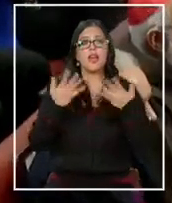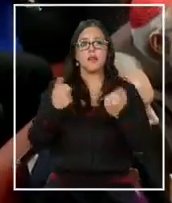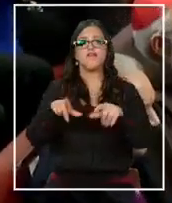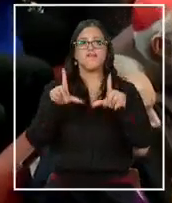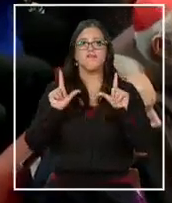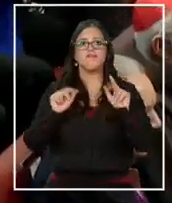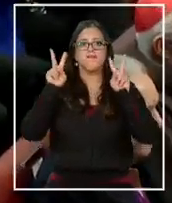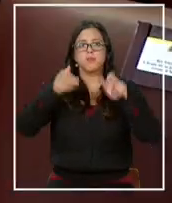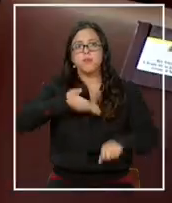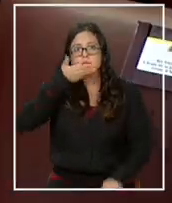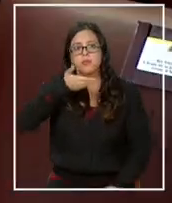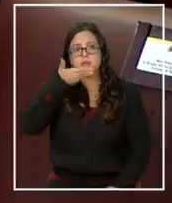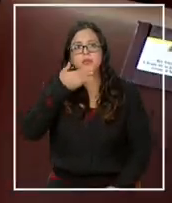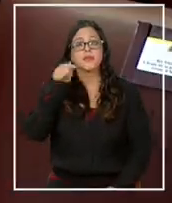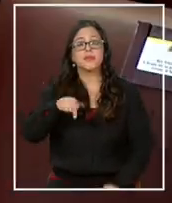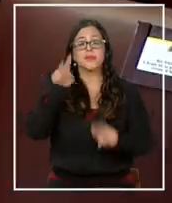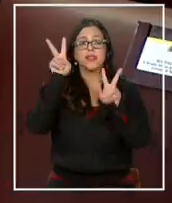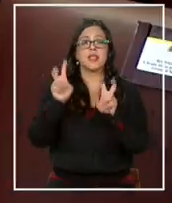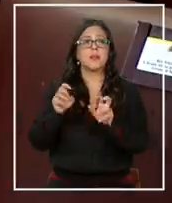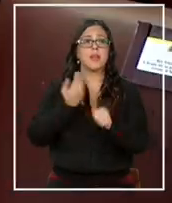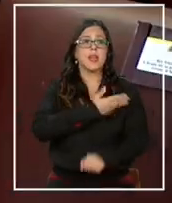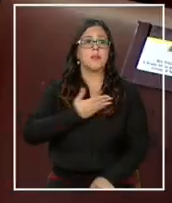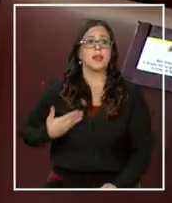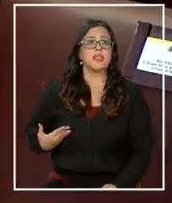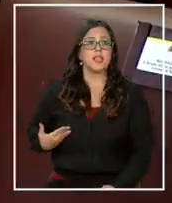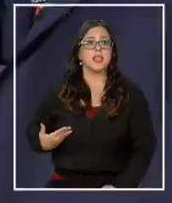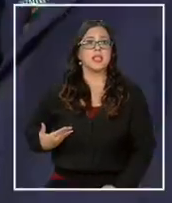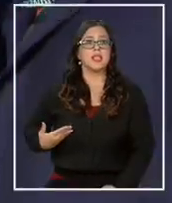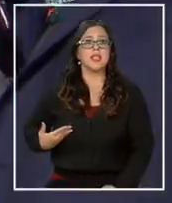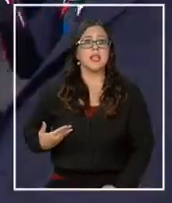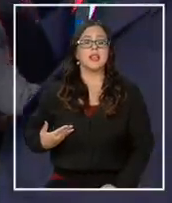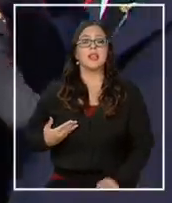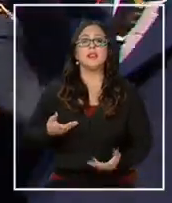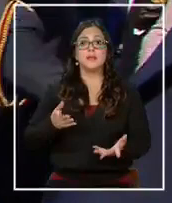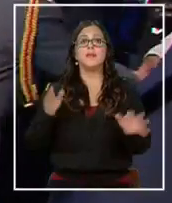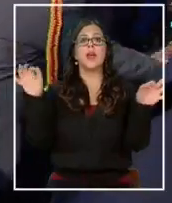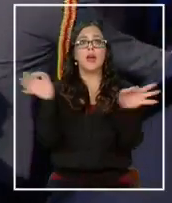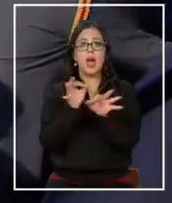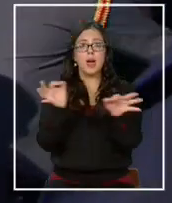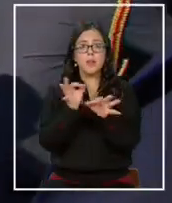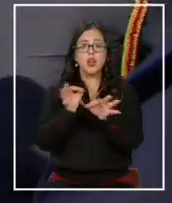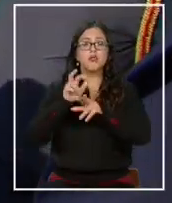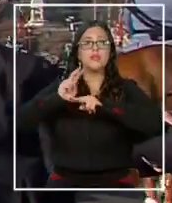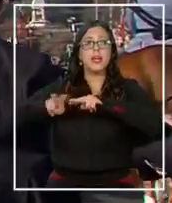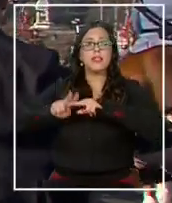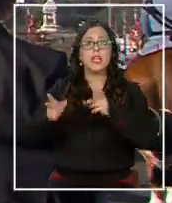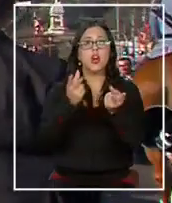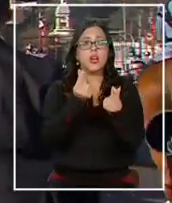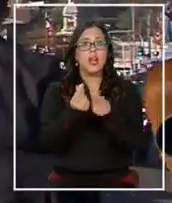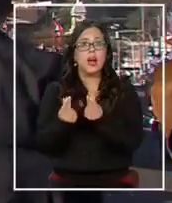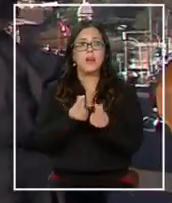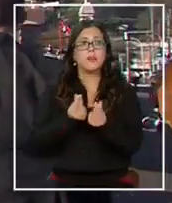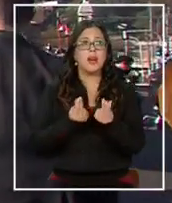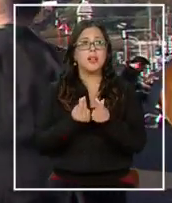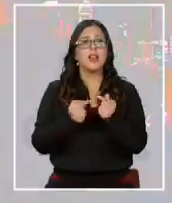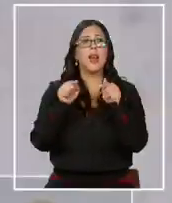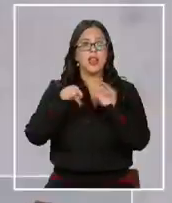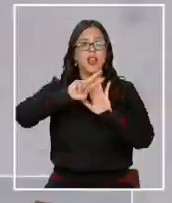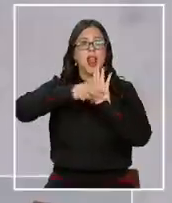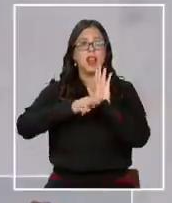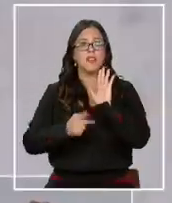protagonistas del discurso. En esta materia, el presidente puso en el pizarrón qué es lo que quiere hacer con los dineros provenientes de esta